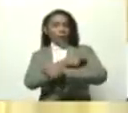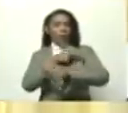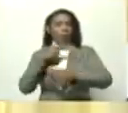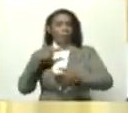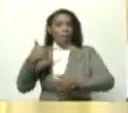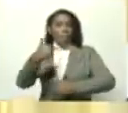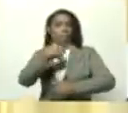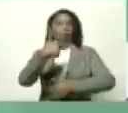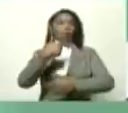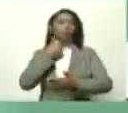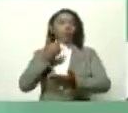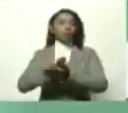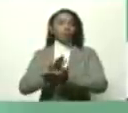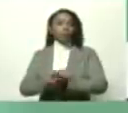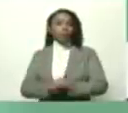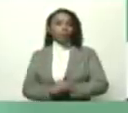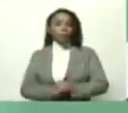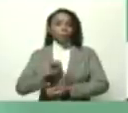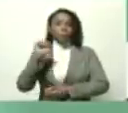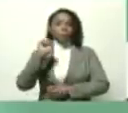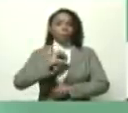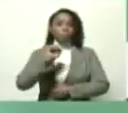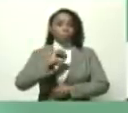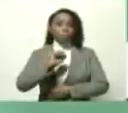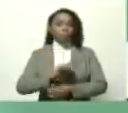pues. Sí.